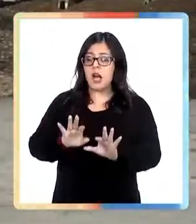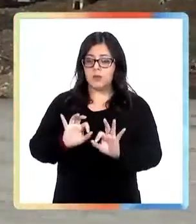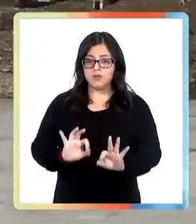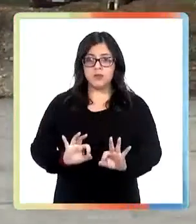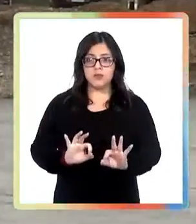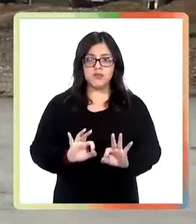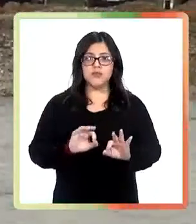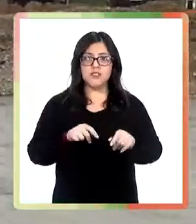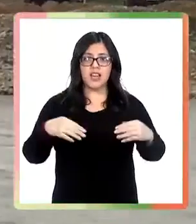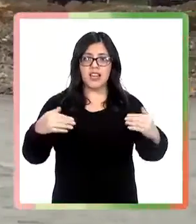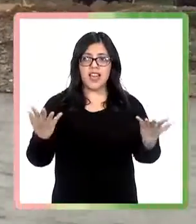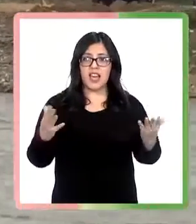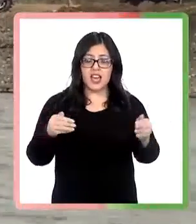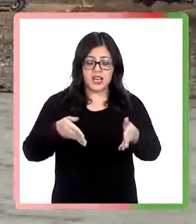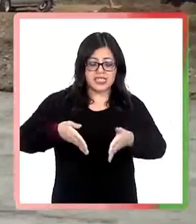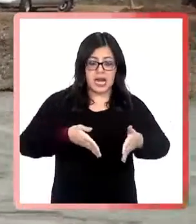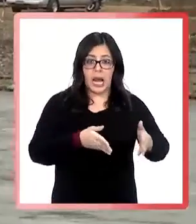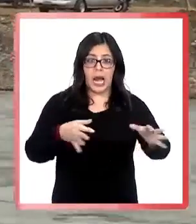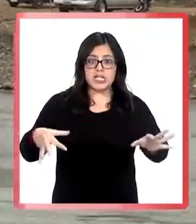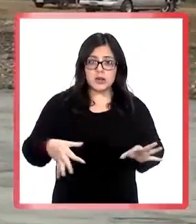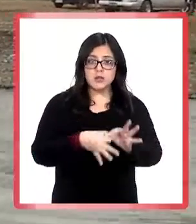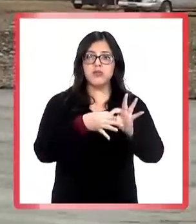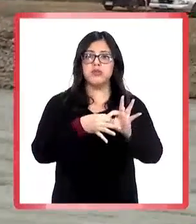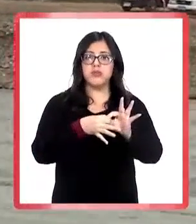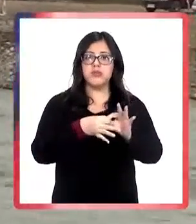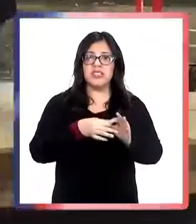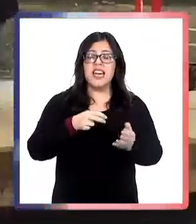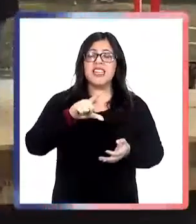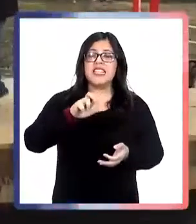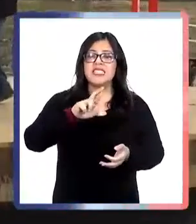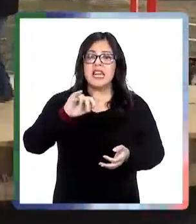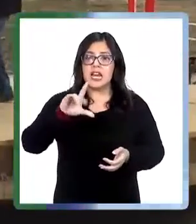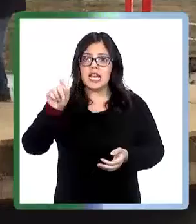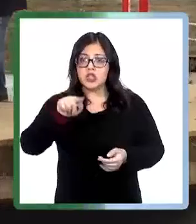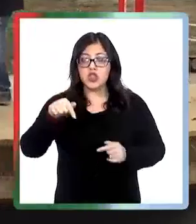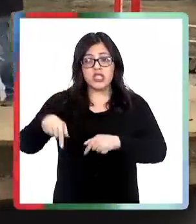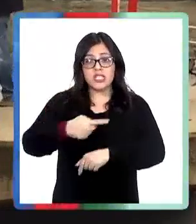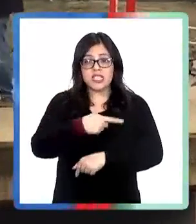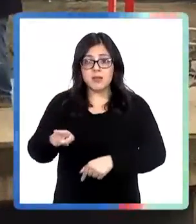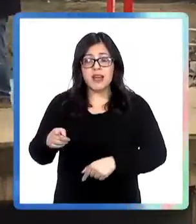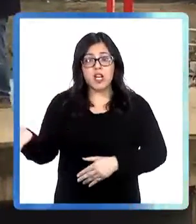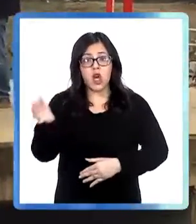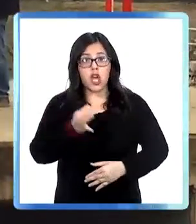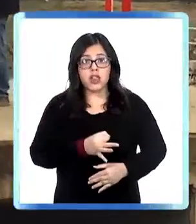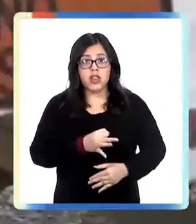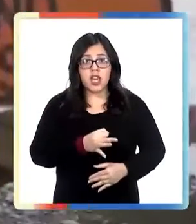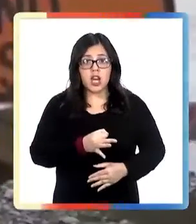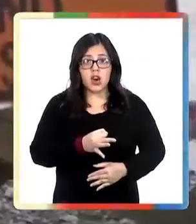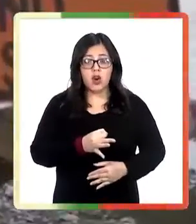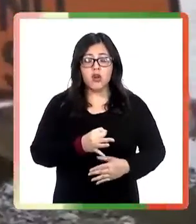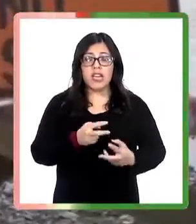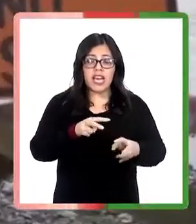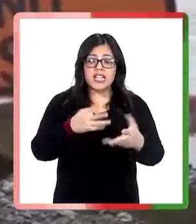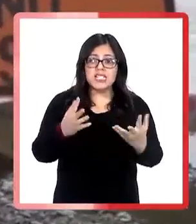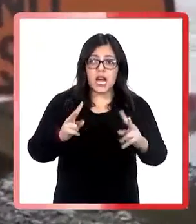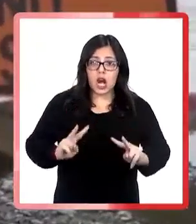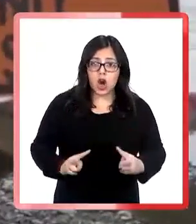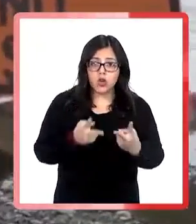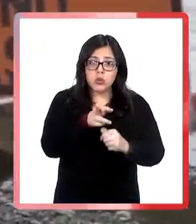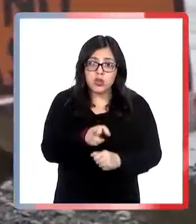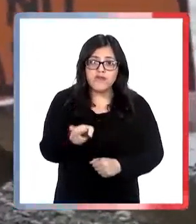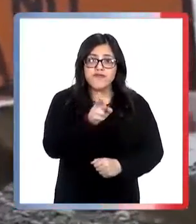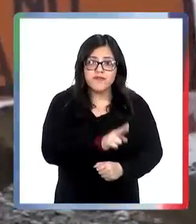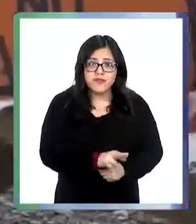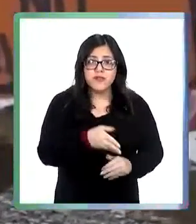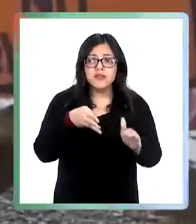operativo el Badén entre Cerrillos y Maica. Esta semana comenzaría, según lo dialogado, parte de las faenas de